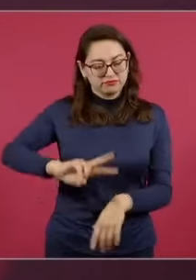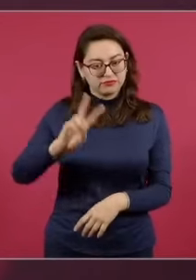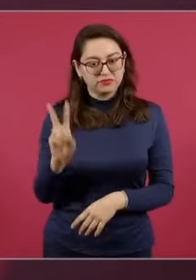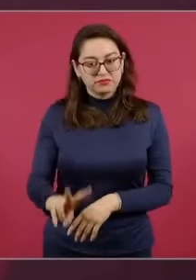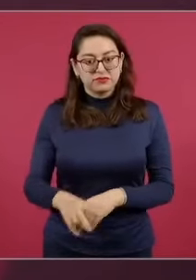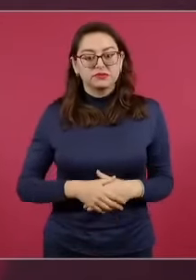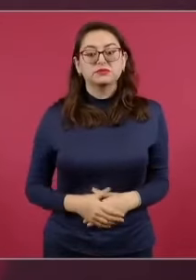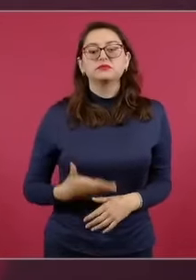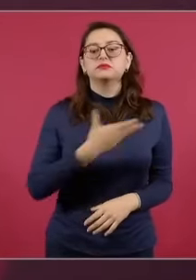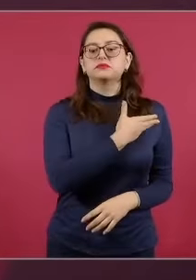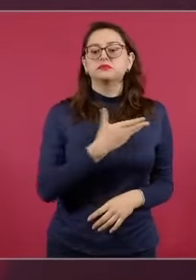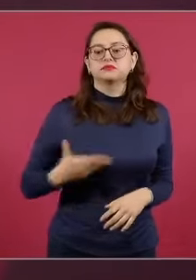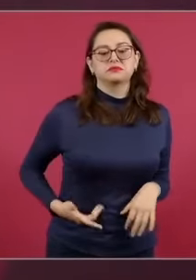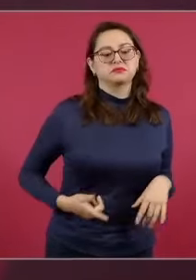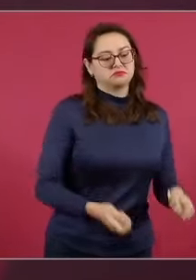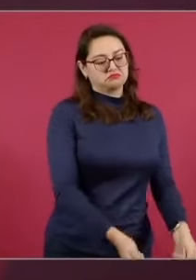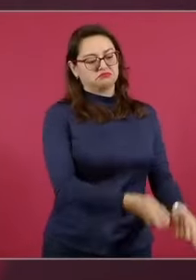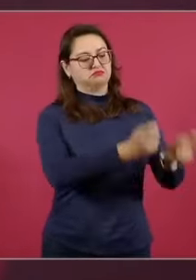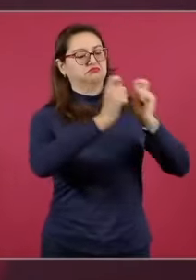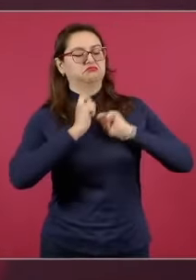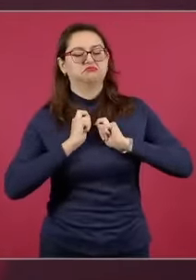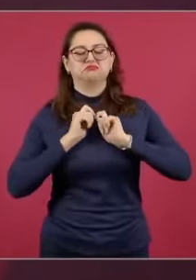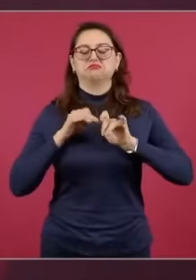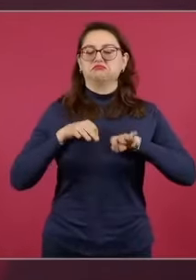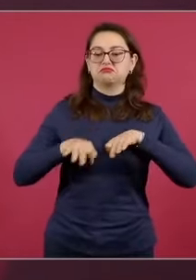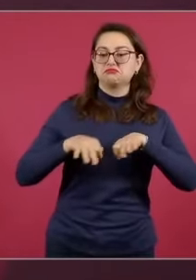llega y a los